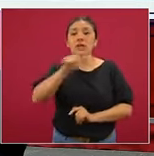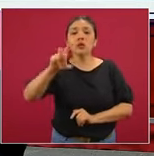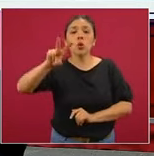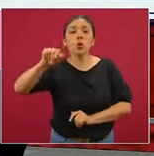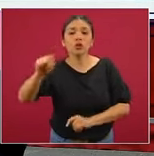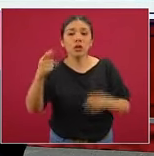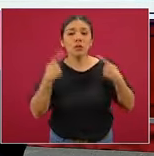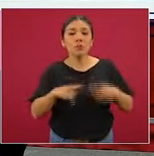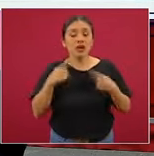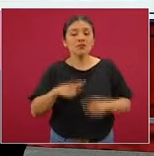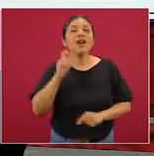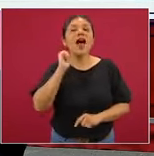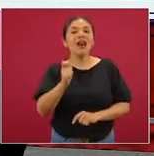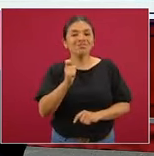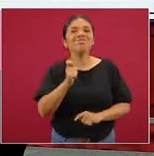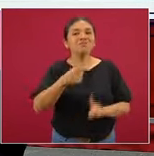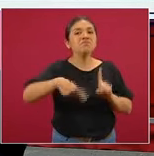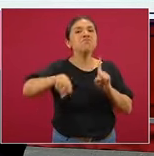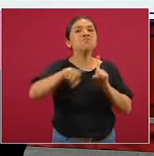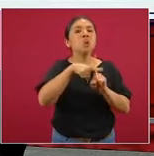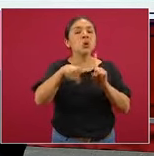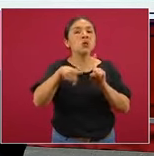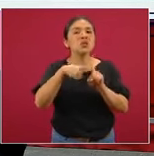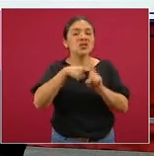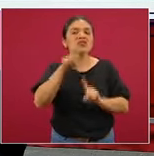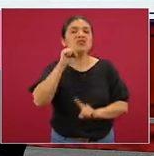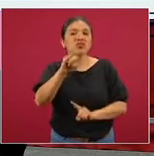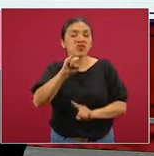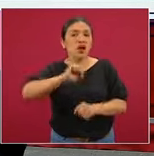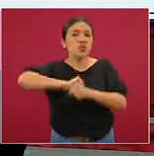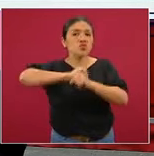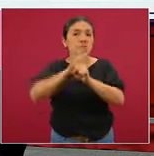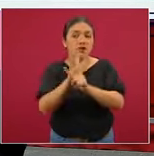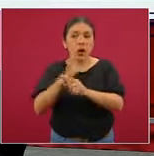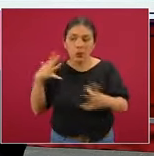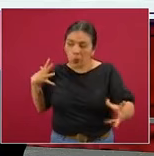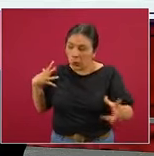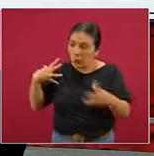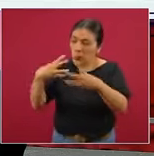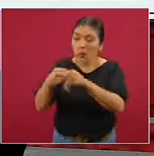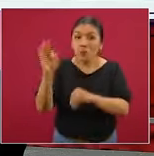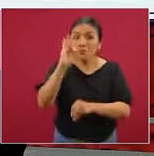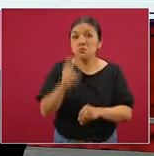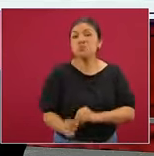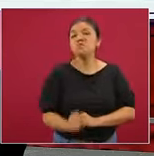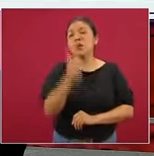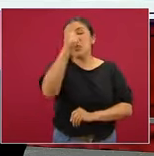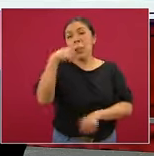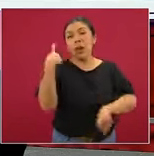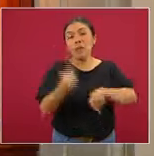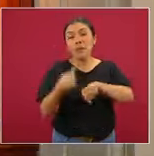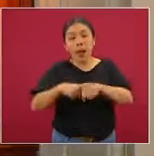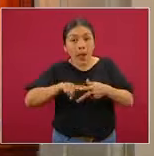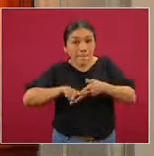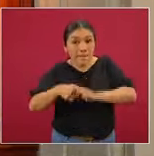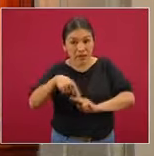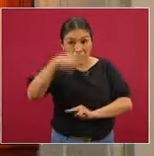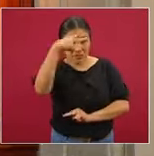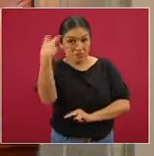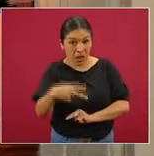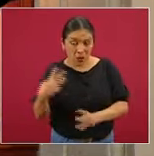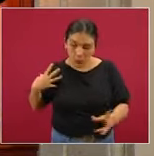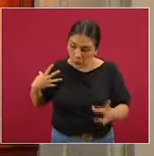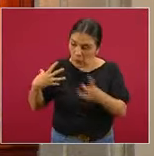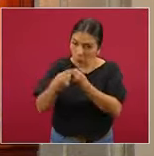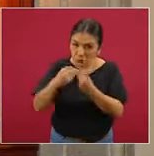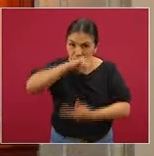789.780 serían las personas con COVID-19 acumuladas hasta el momento, desde que inició la epidemia en México, pero